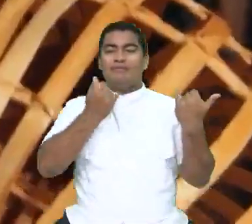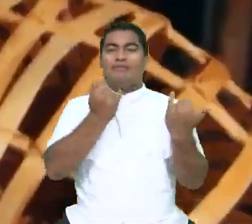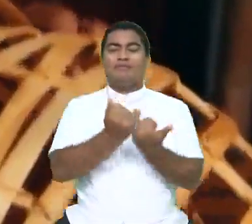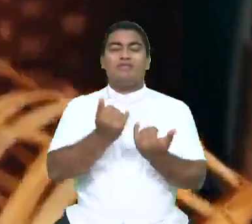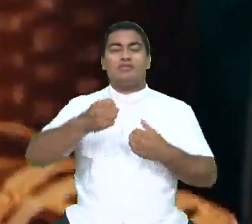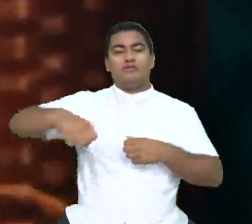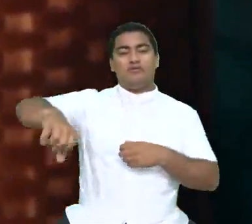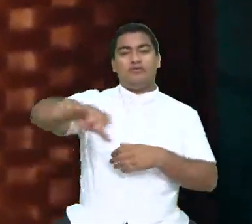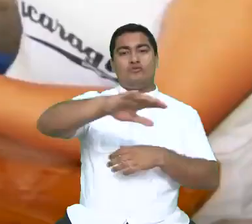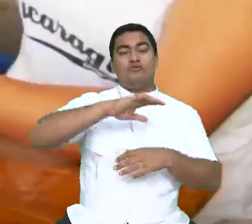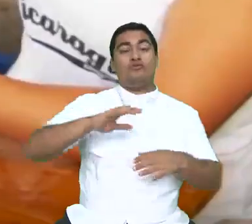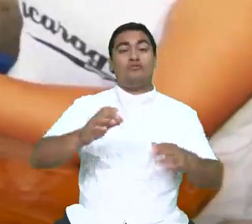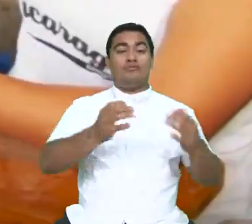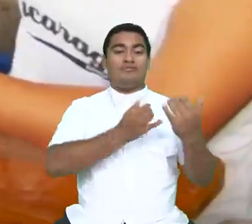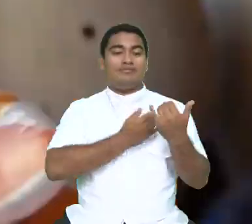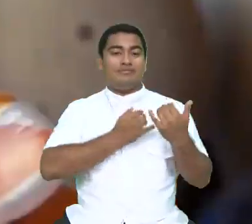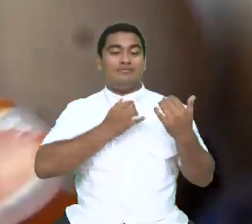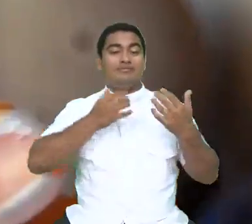empresariales.